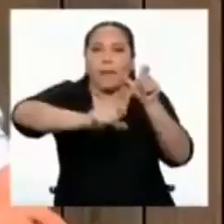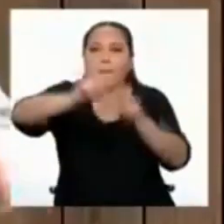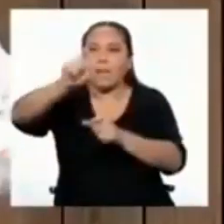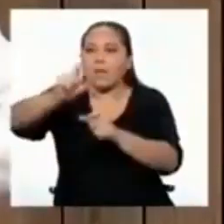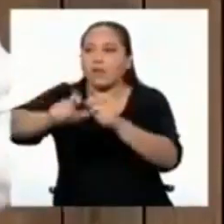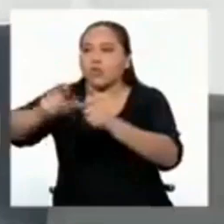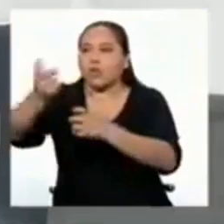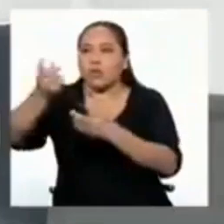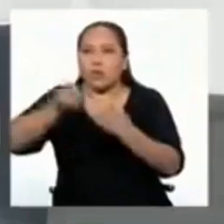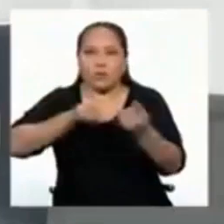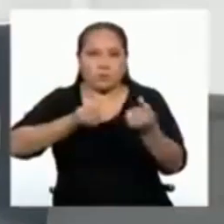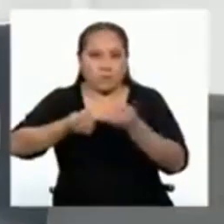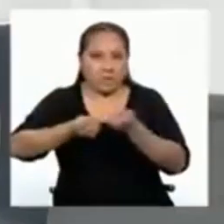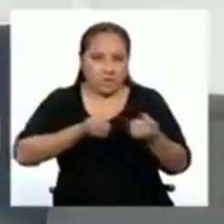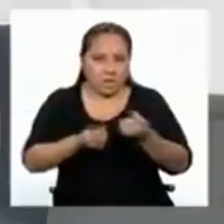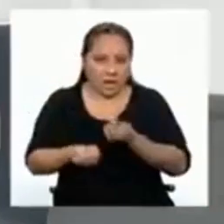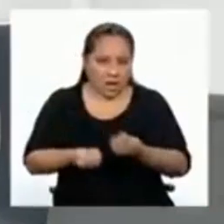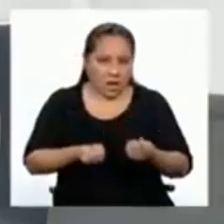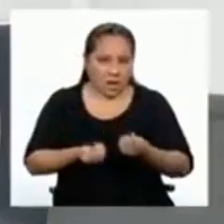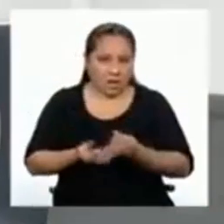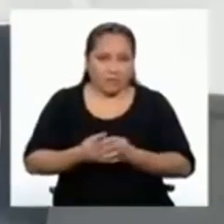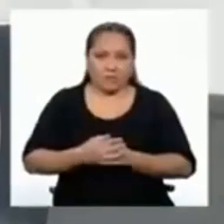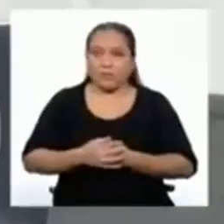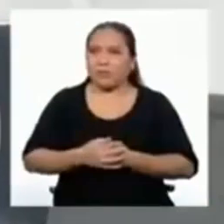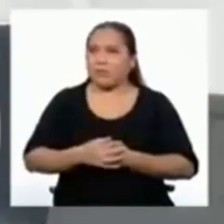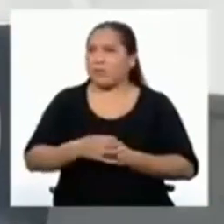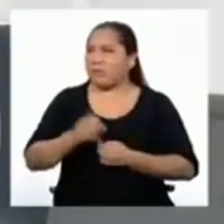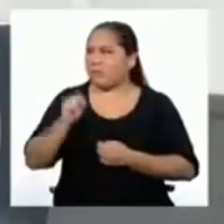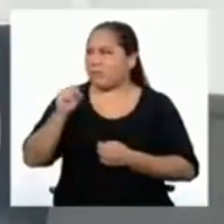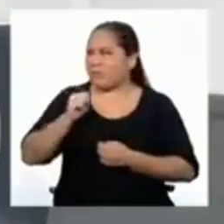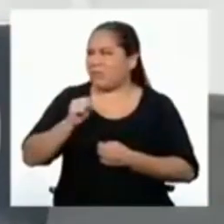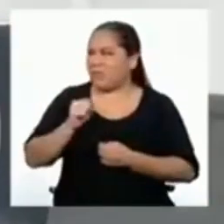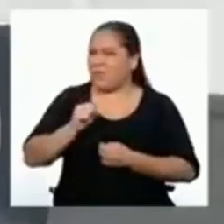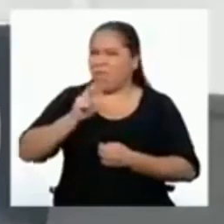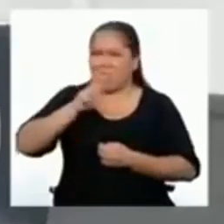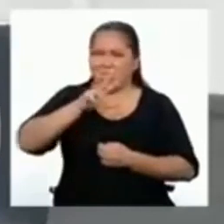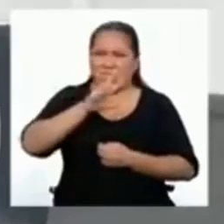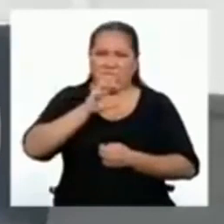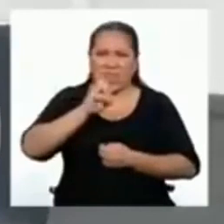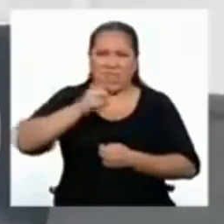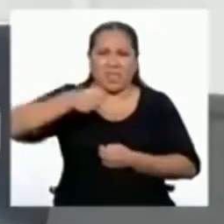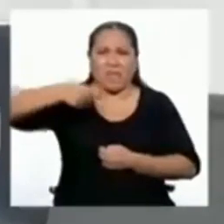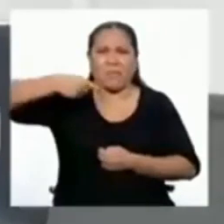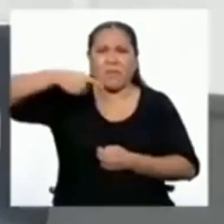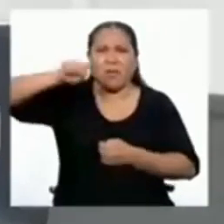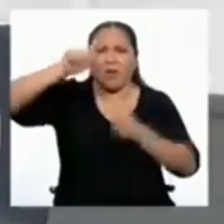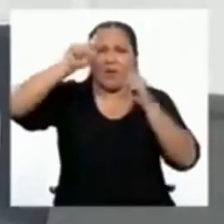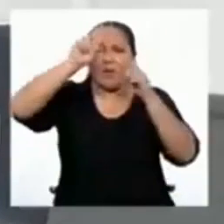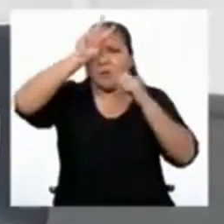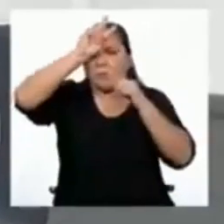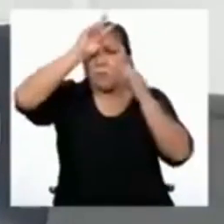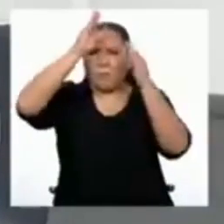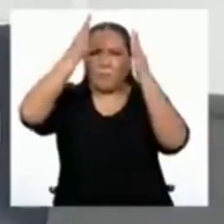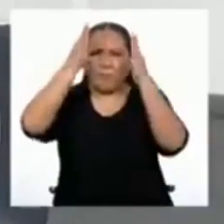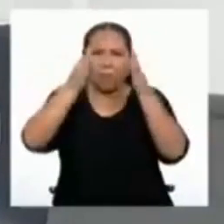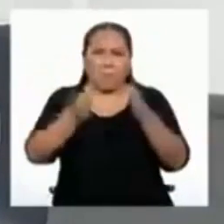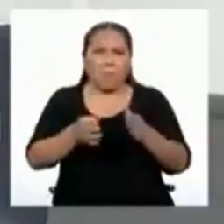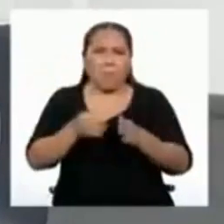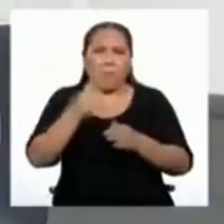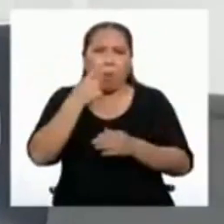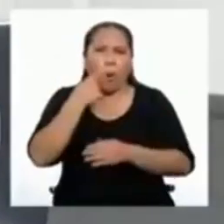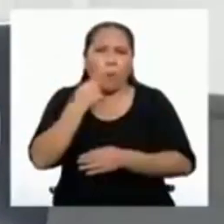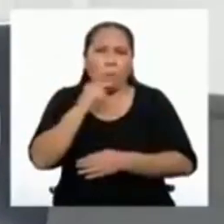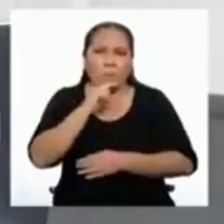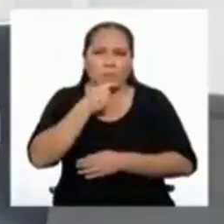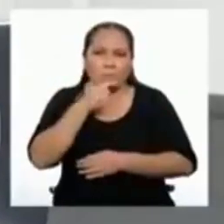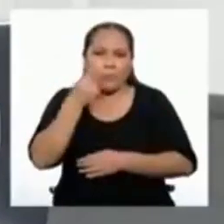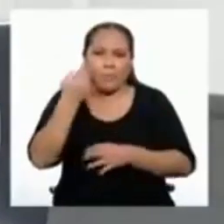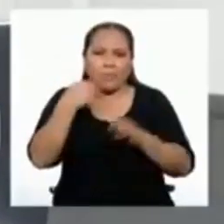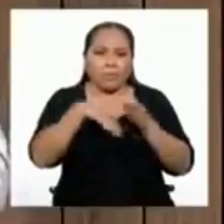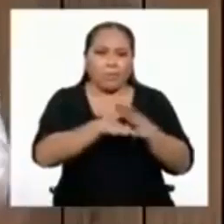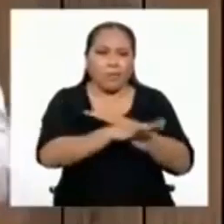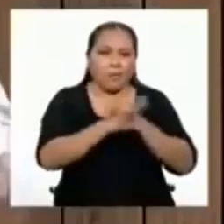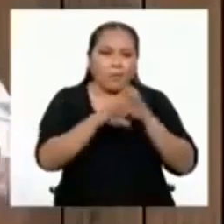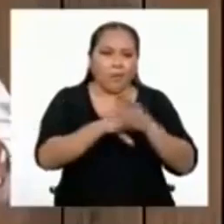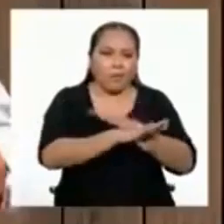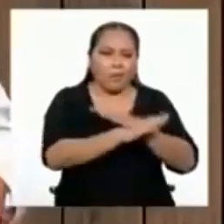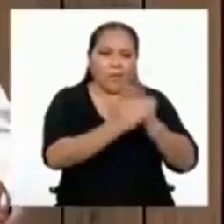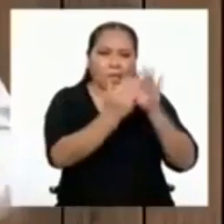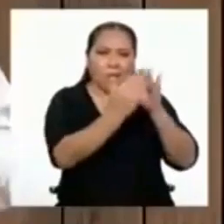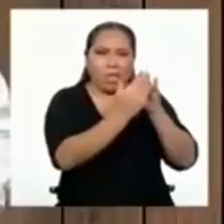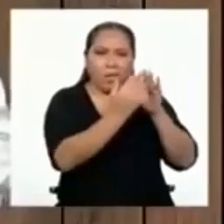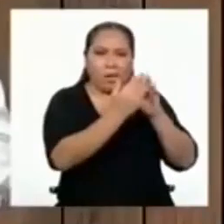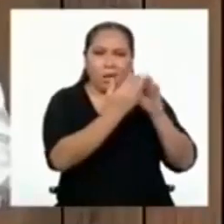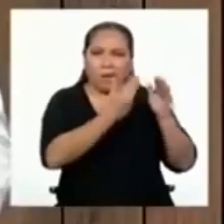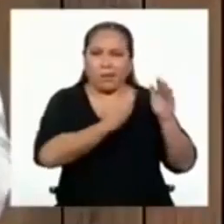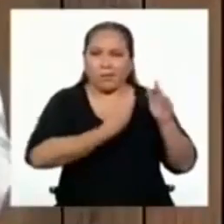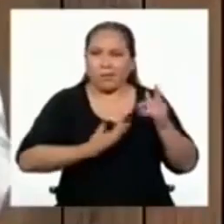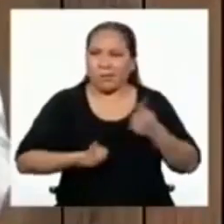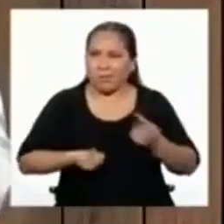gobierne, ¿cierto? Claro, más de 30 millones de peruanas y peruanos no entrarían en el Palacio de Gobierno. Por